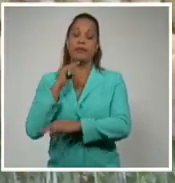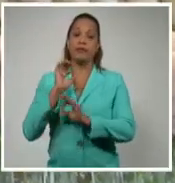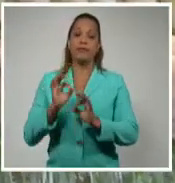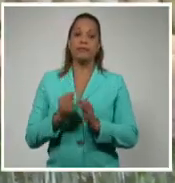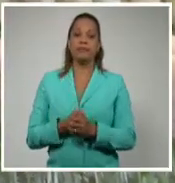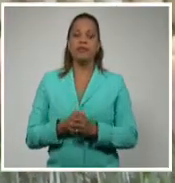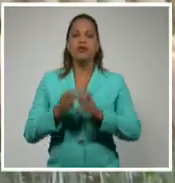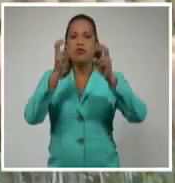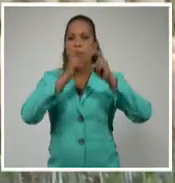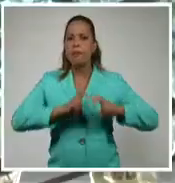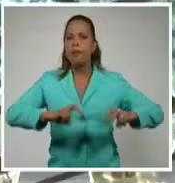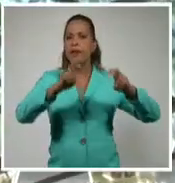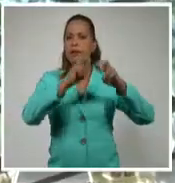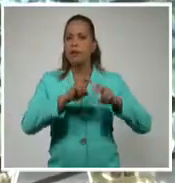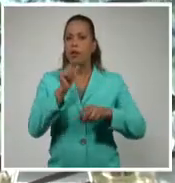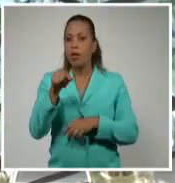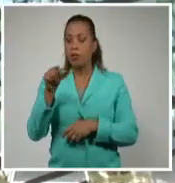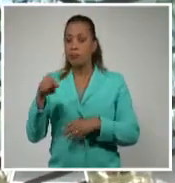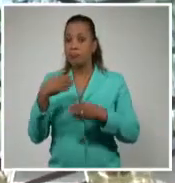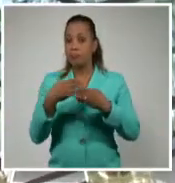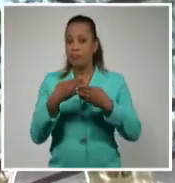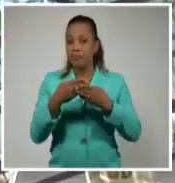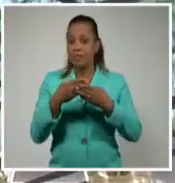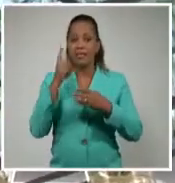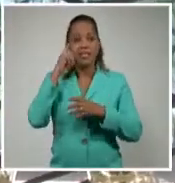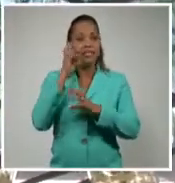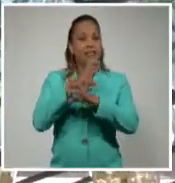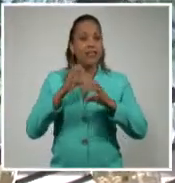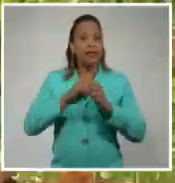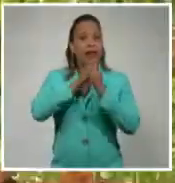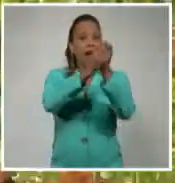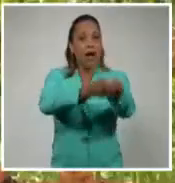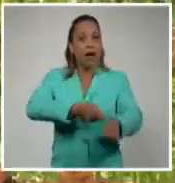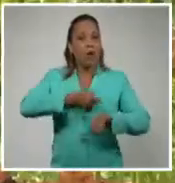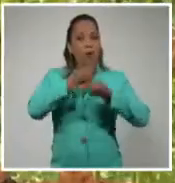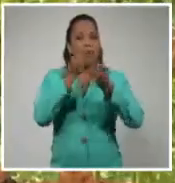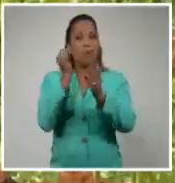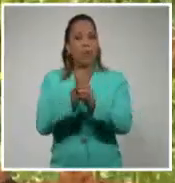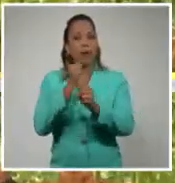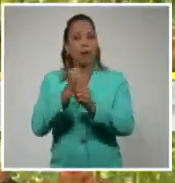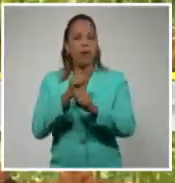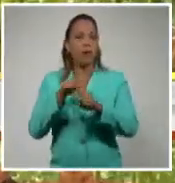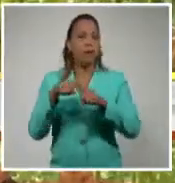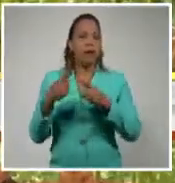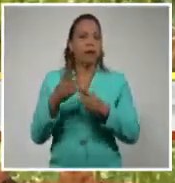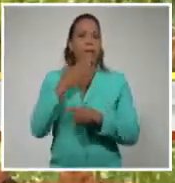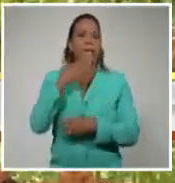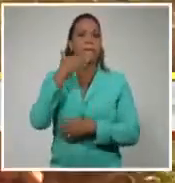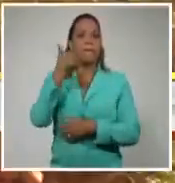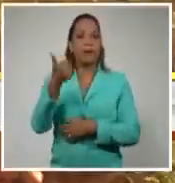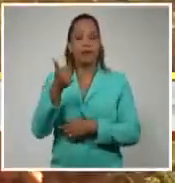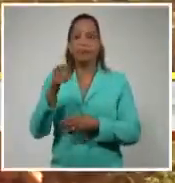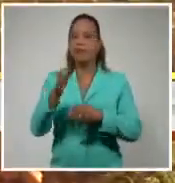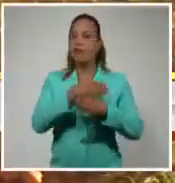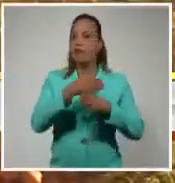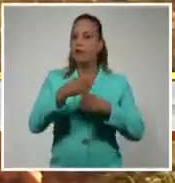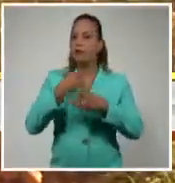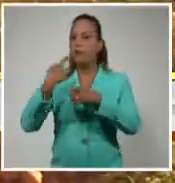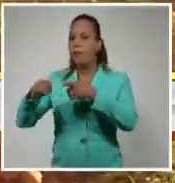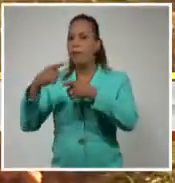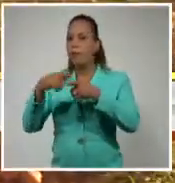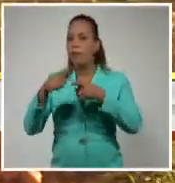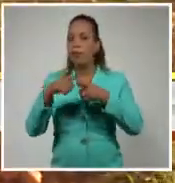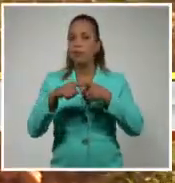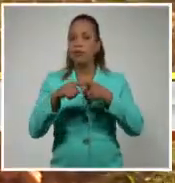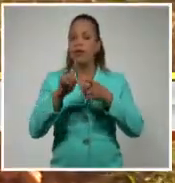Los investigadores del Instituto Nacional de Ciencias Agrícolas trabajan en el mejoramiento genético de variedades cubanas de papa